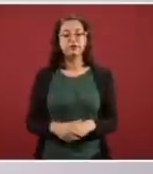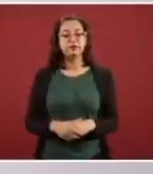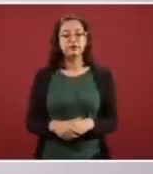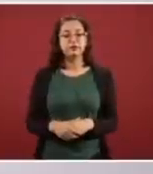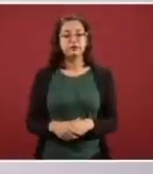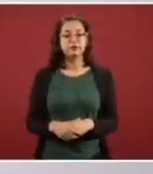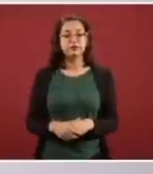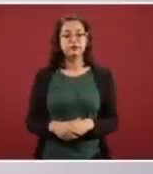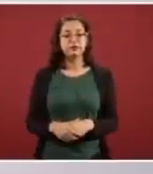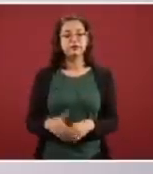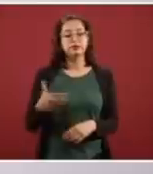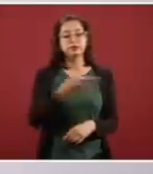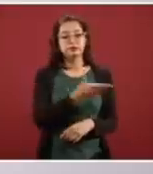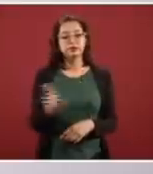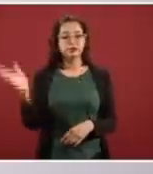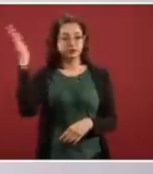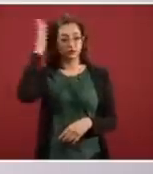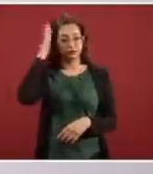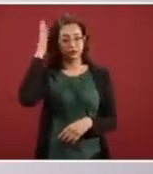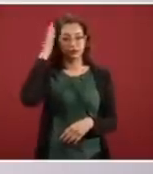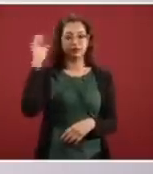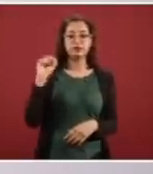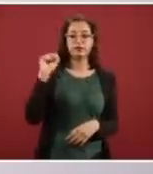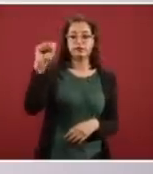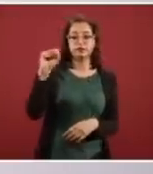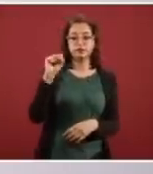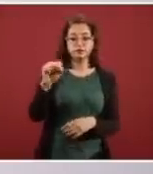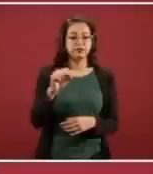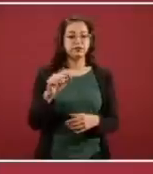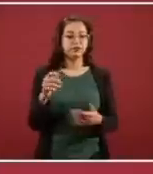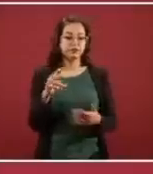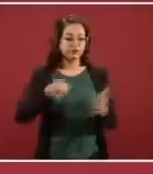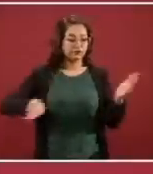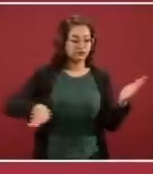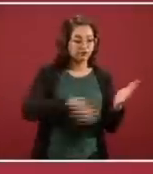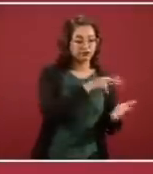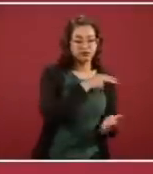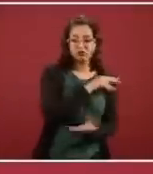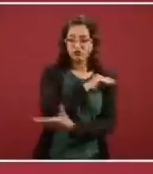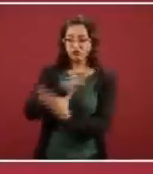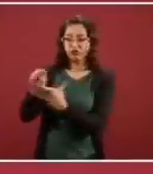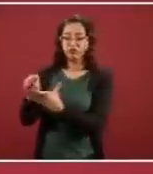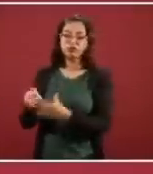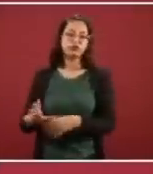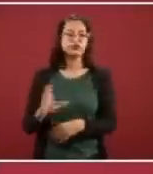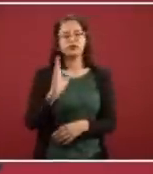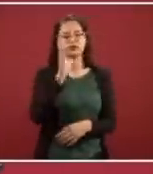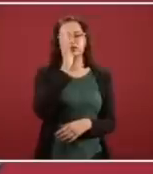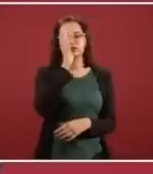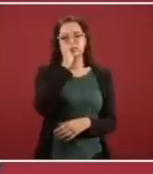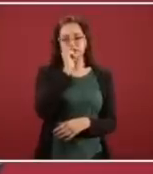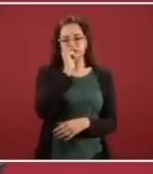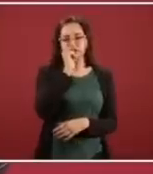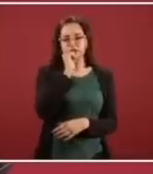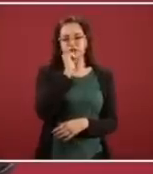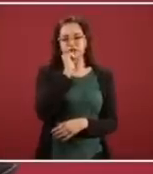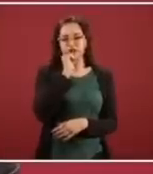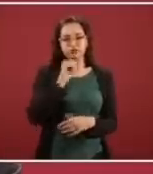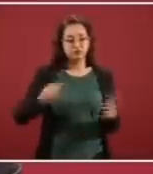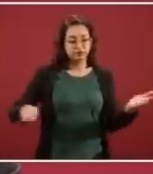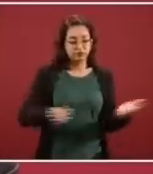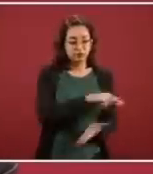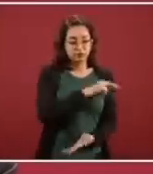dirigentes sindicales contratos a espaldas de los trabajadores, sin que los trabajadores